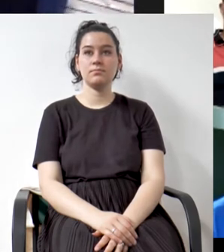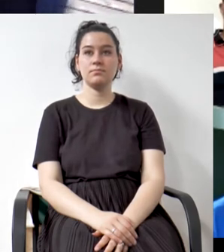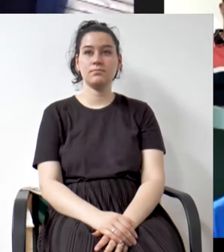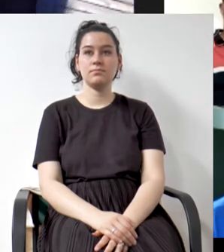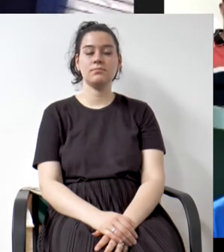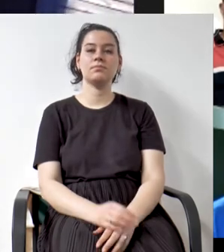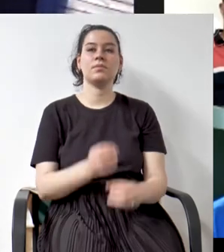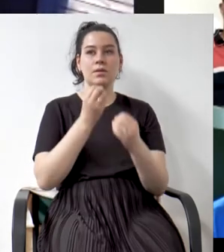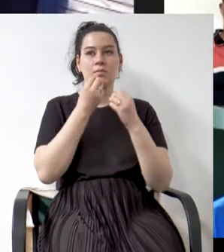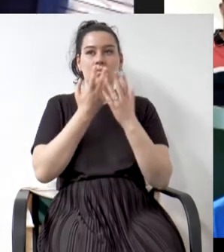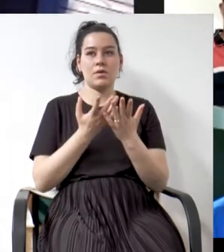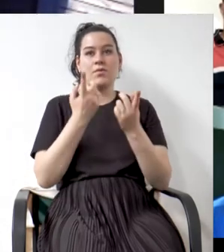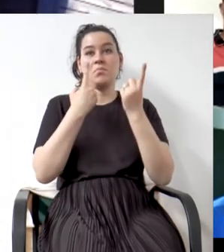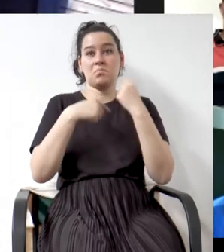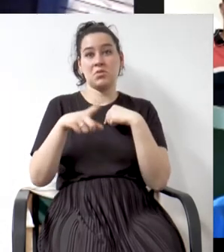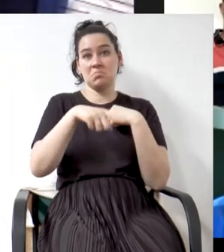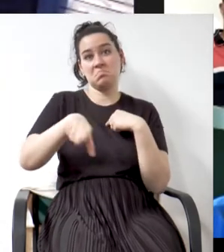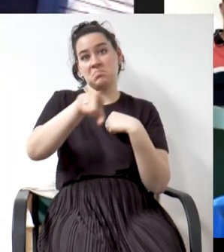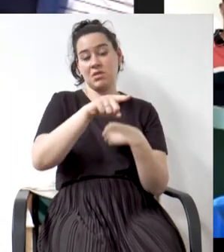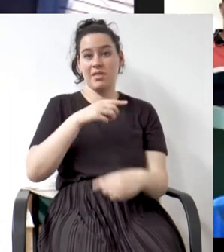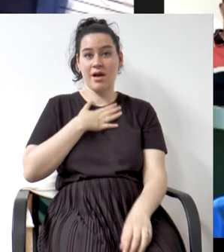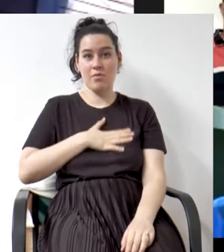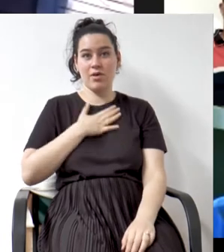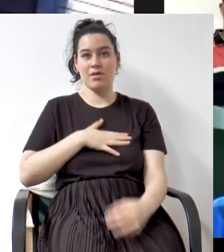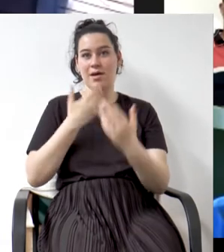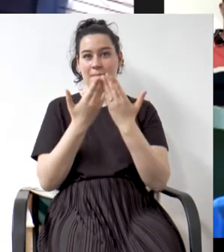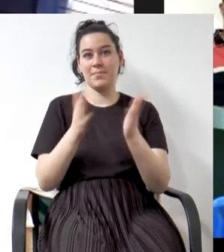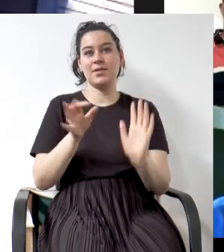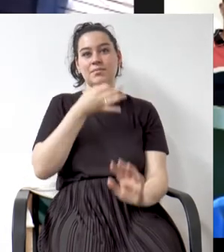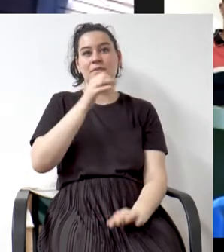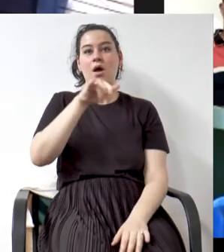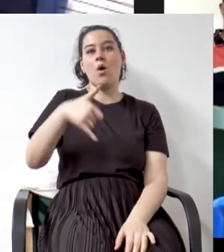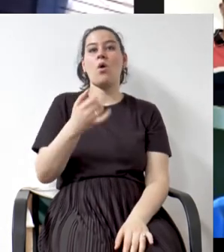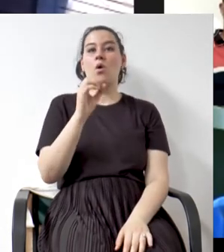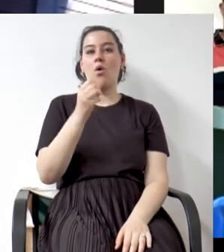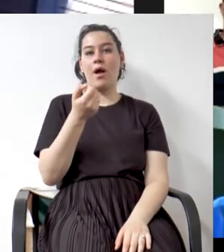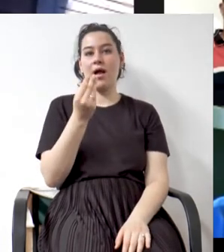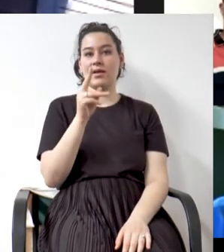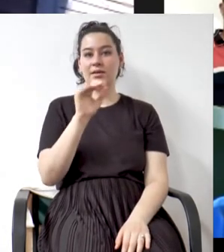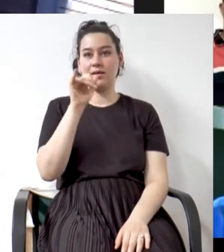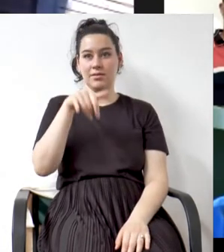Bueno, entonces si les parece, le damos la palabra a Joaquín.